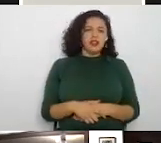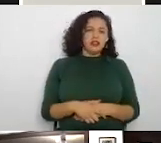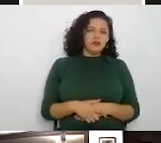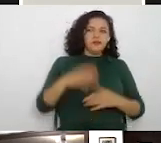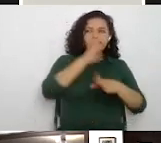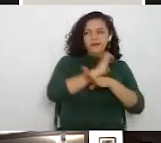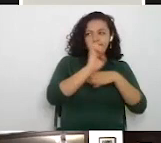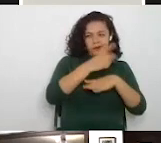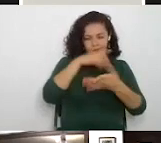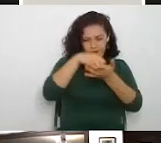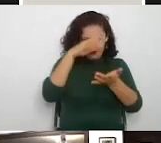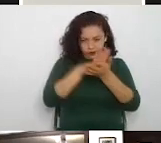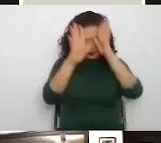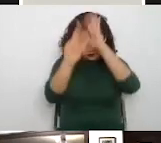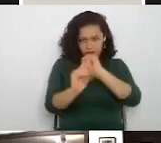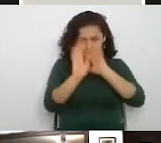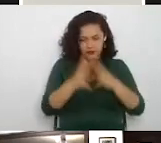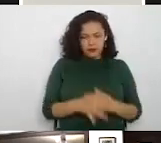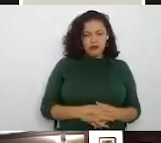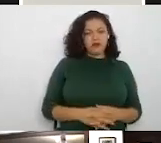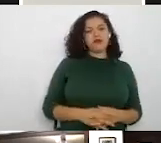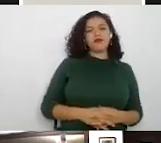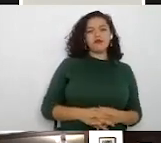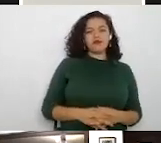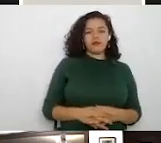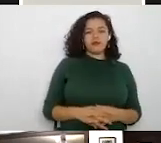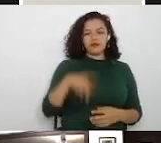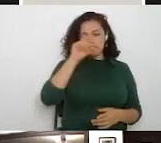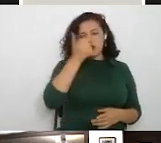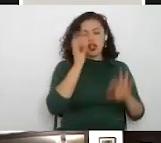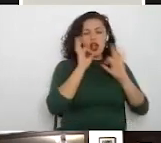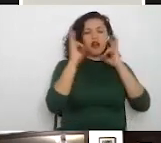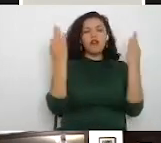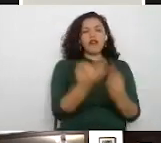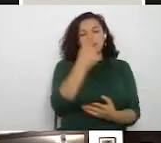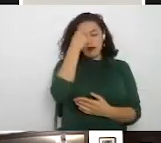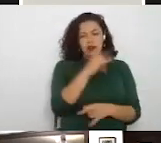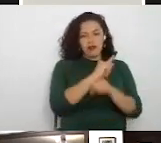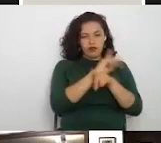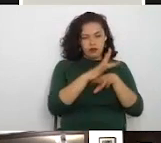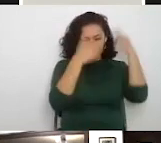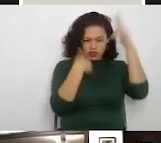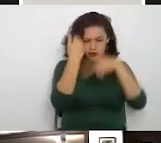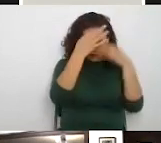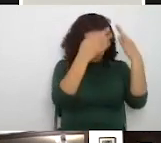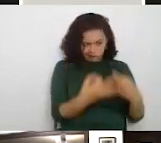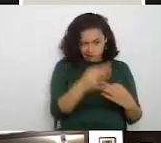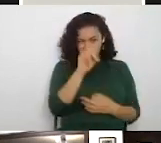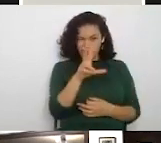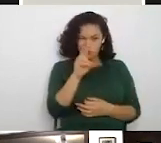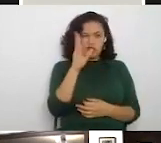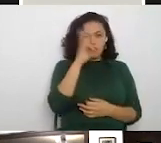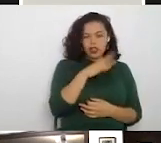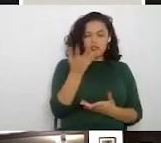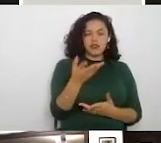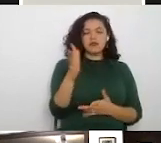eso. Verificar también la información a través de otras fuentes. A veces se generan